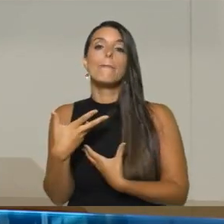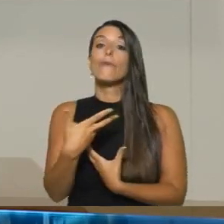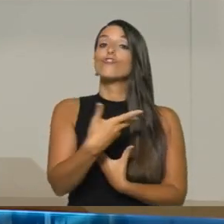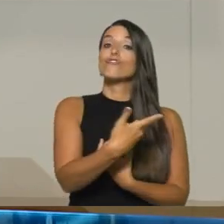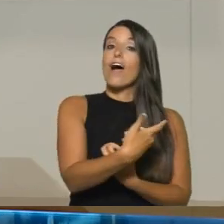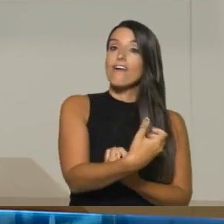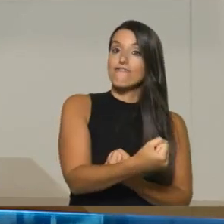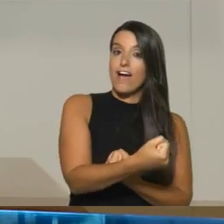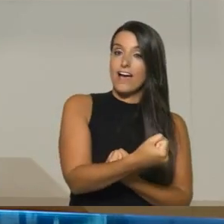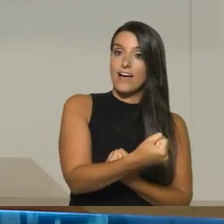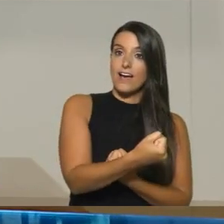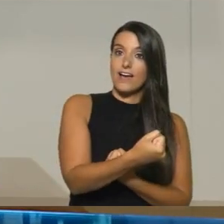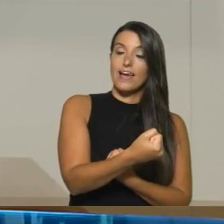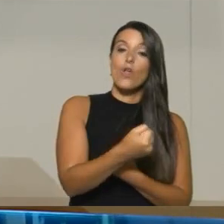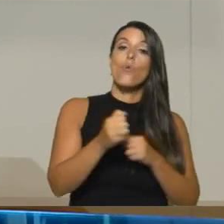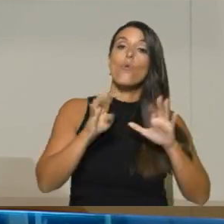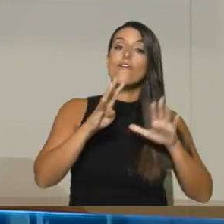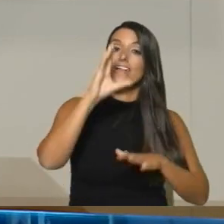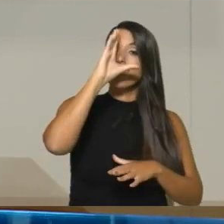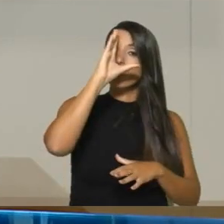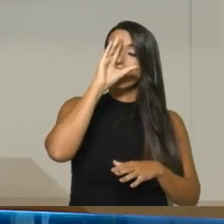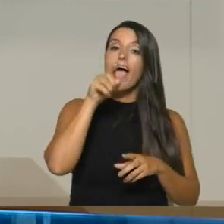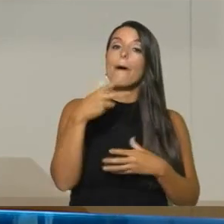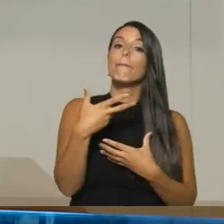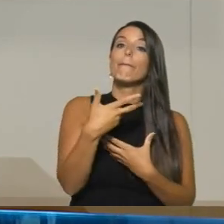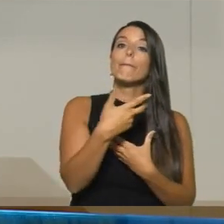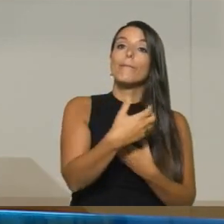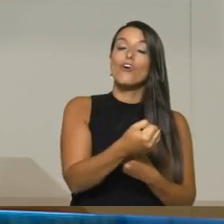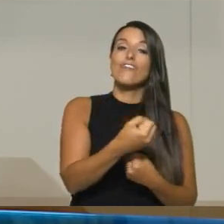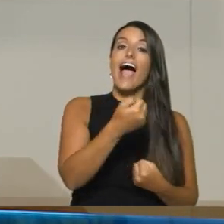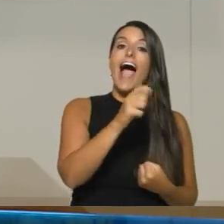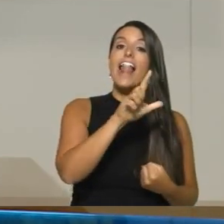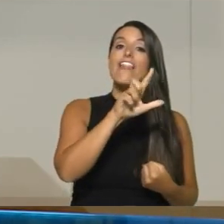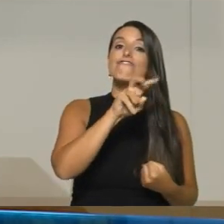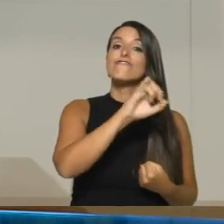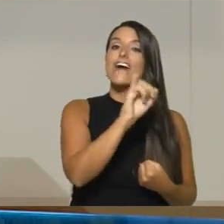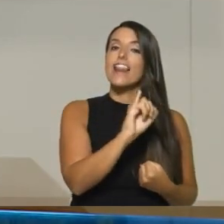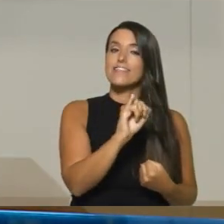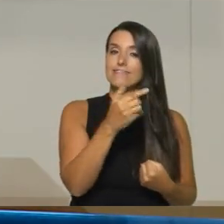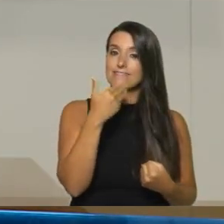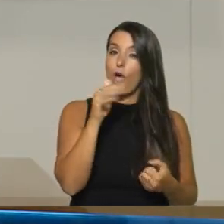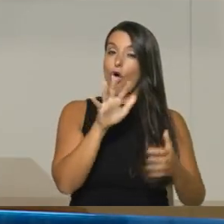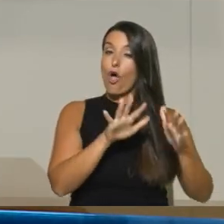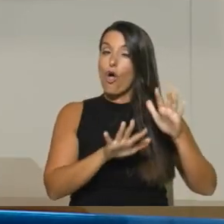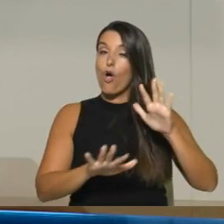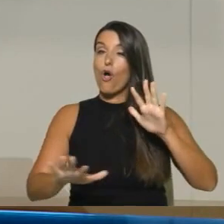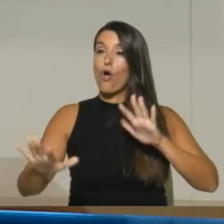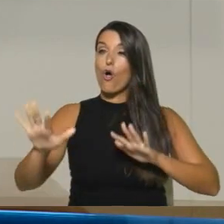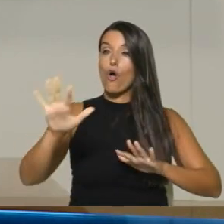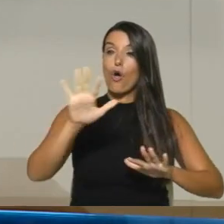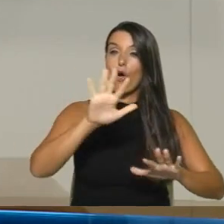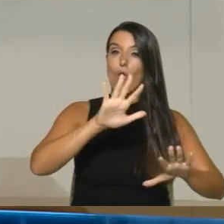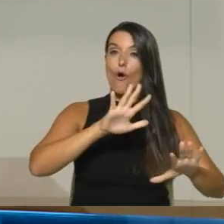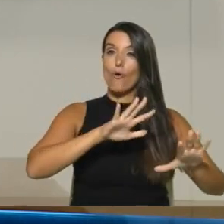el semanario 9 de febrero que era el que apoyaba a Gregorio Álvarez O sea la confusión era Era